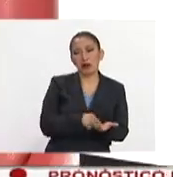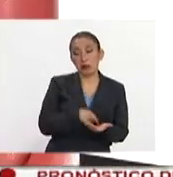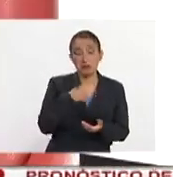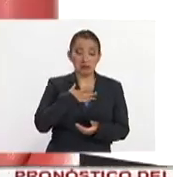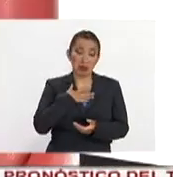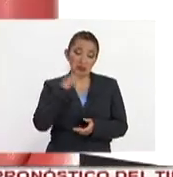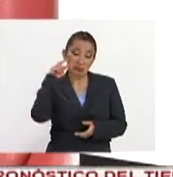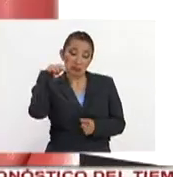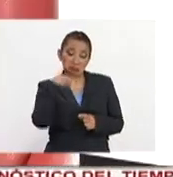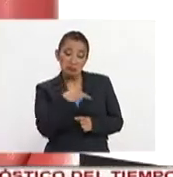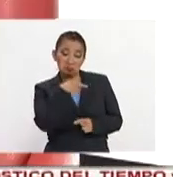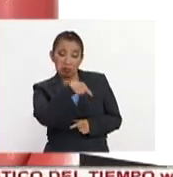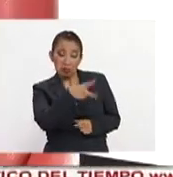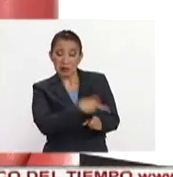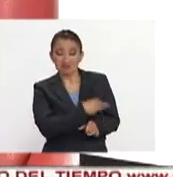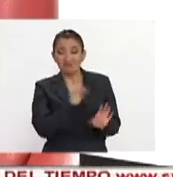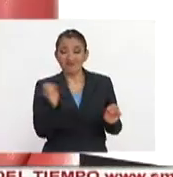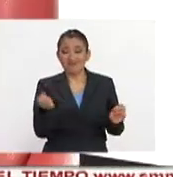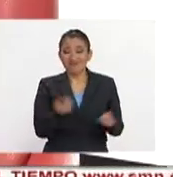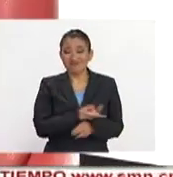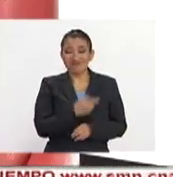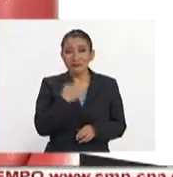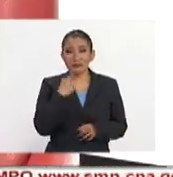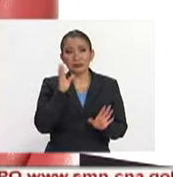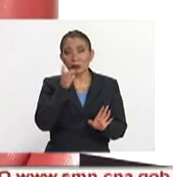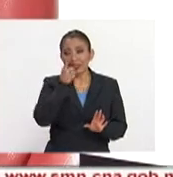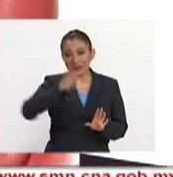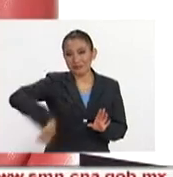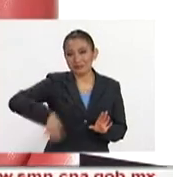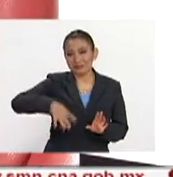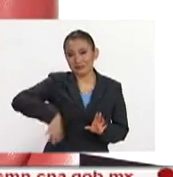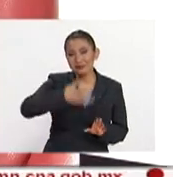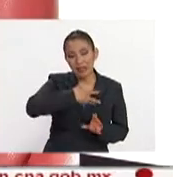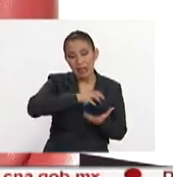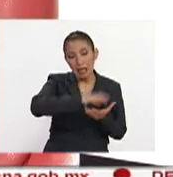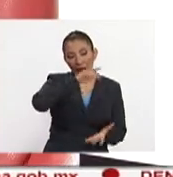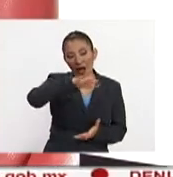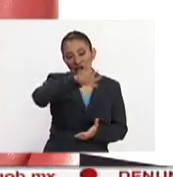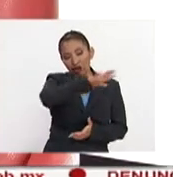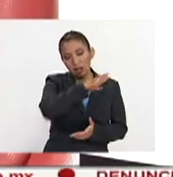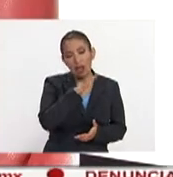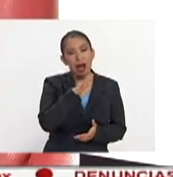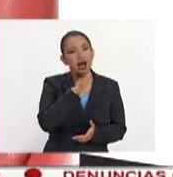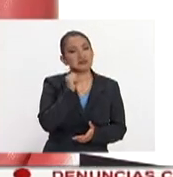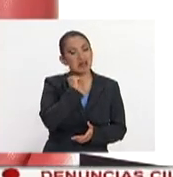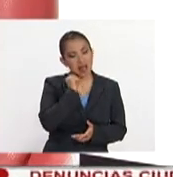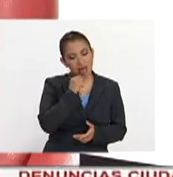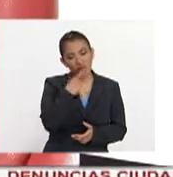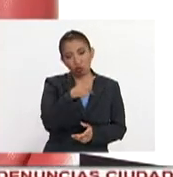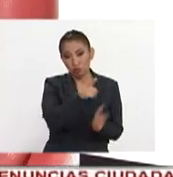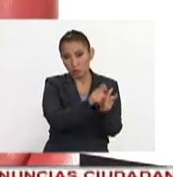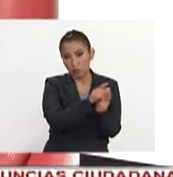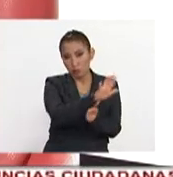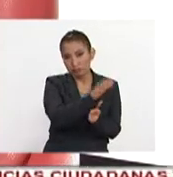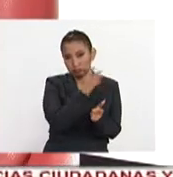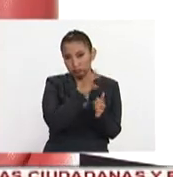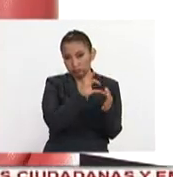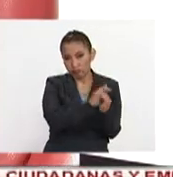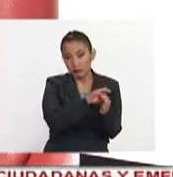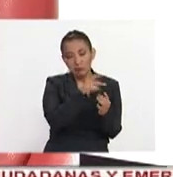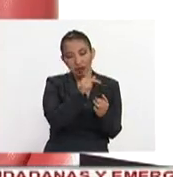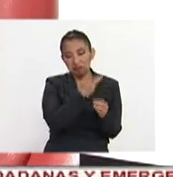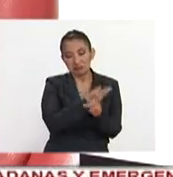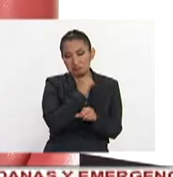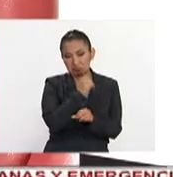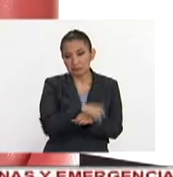mi perspectiva que suceda. Como mencioné anteriormente, tiene mayoría en el Congreso de su partido, entonces por ende